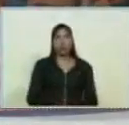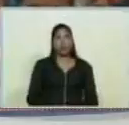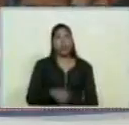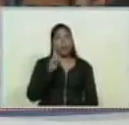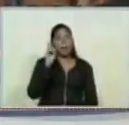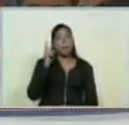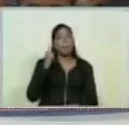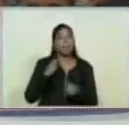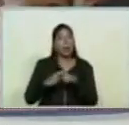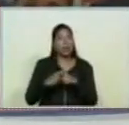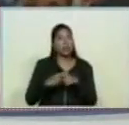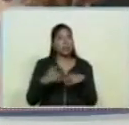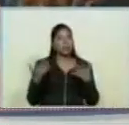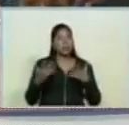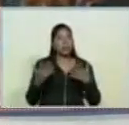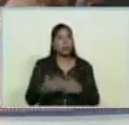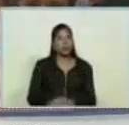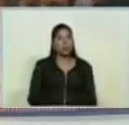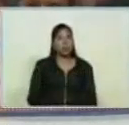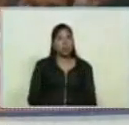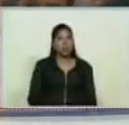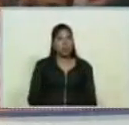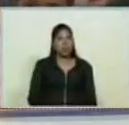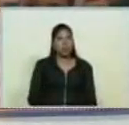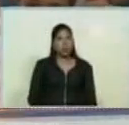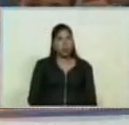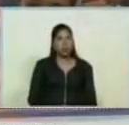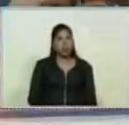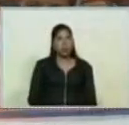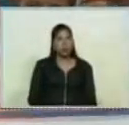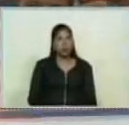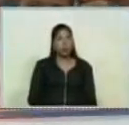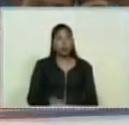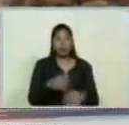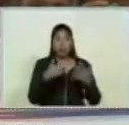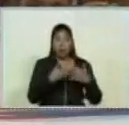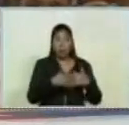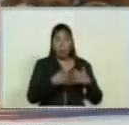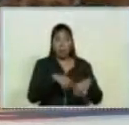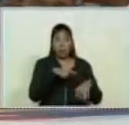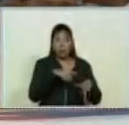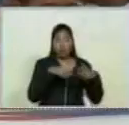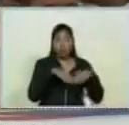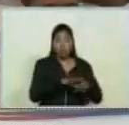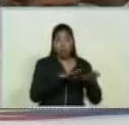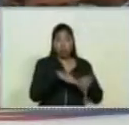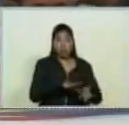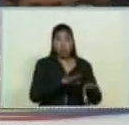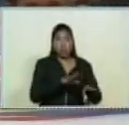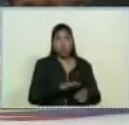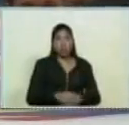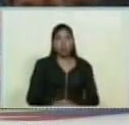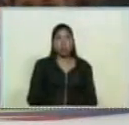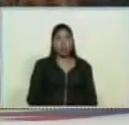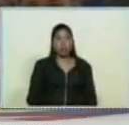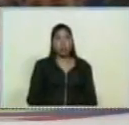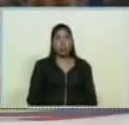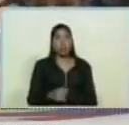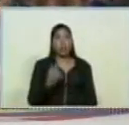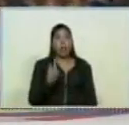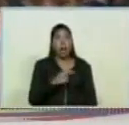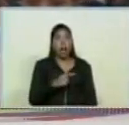mismo tiempo, presidente, algo muy significativo y hermoso. Esta textilera, con la producción de sus uniformes, generaron